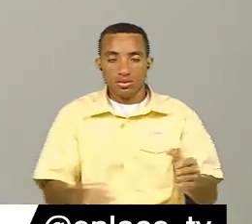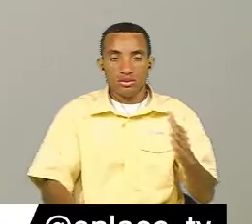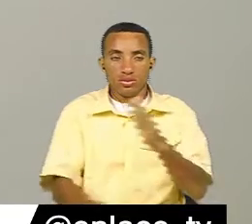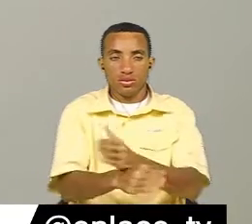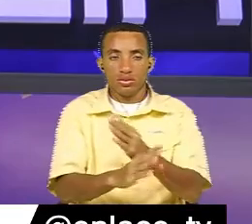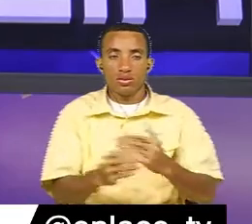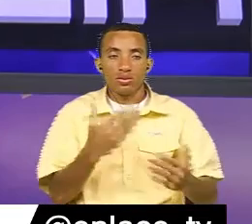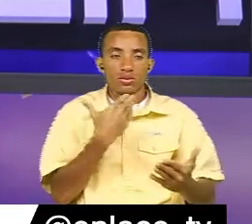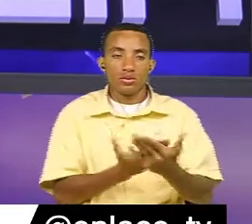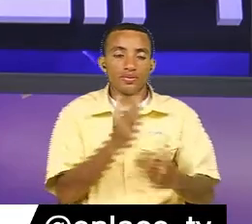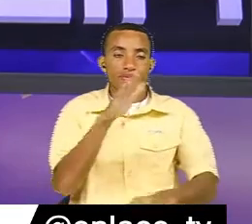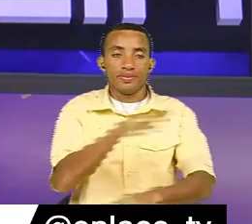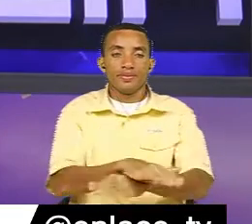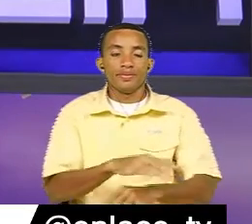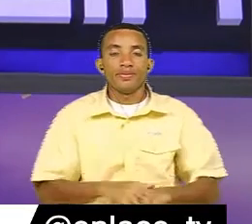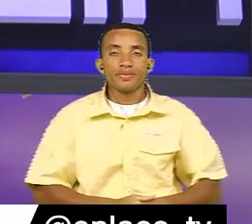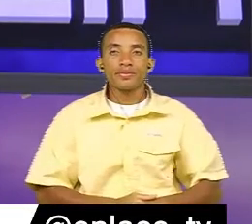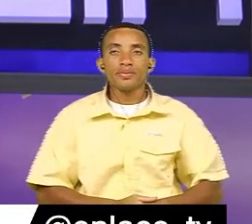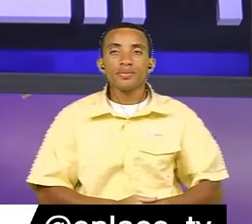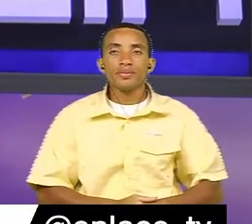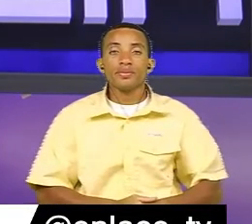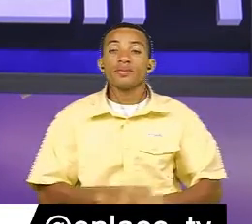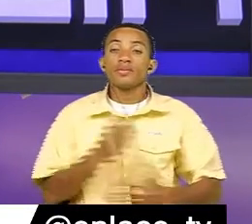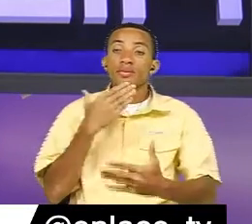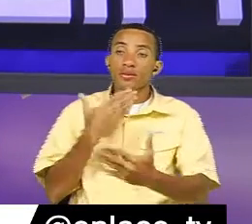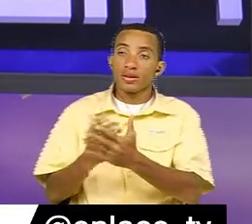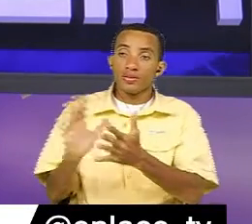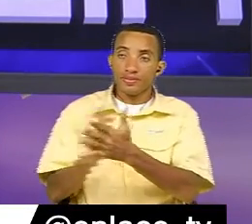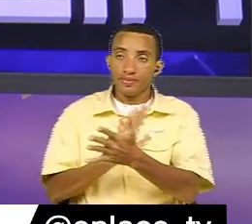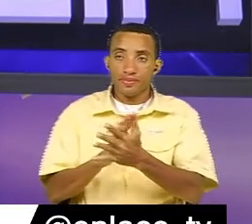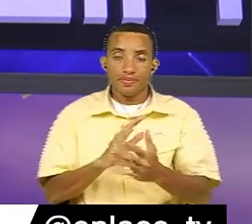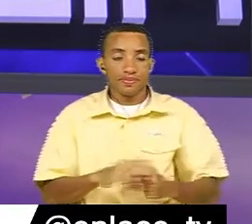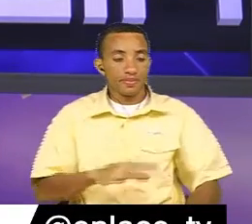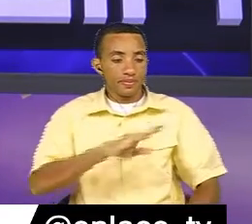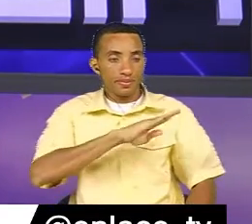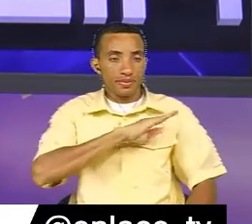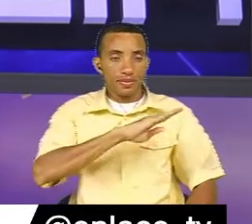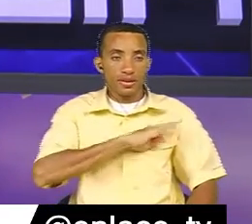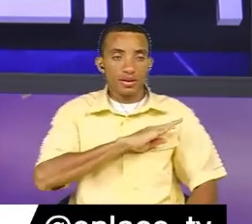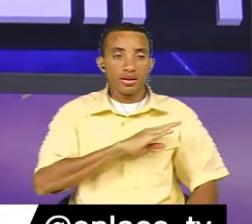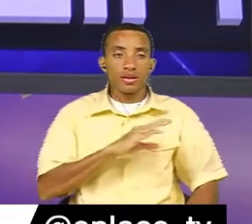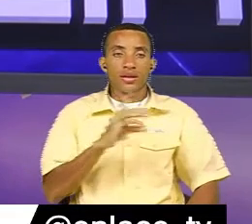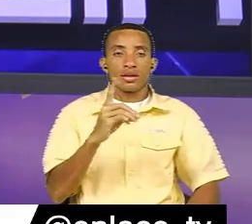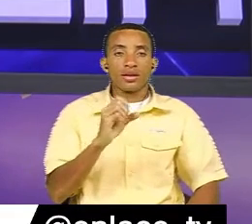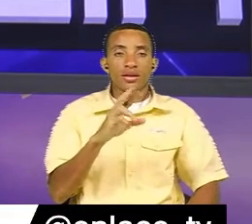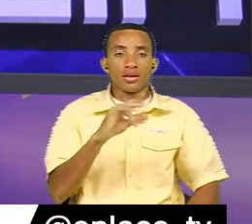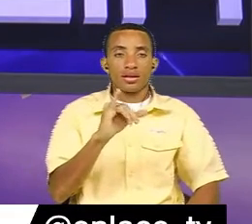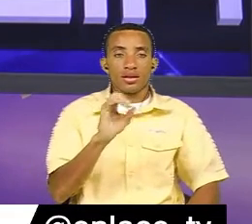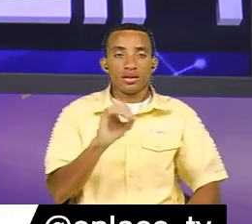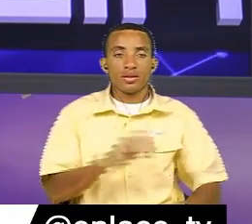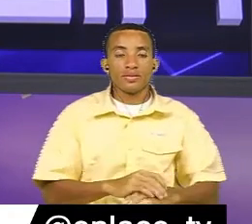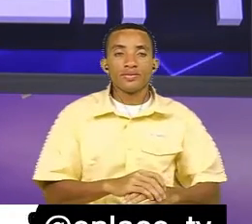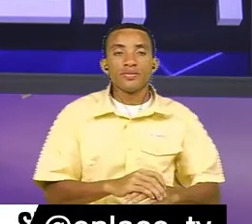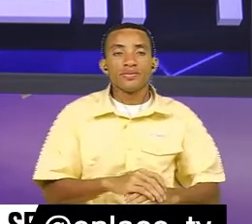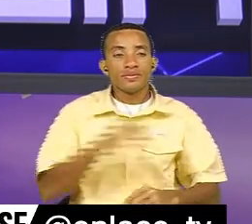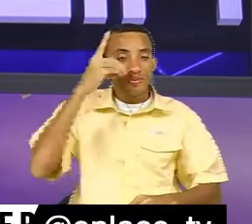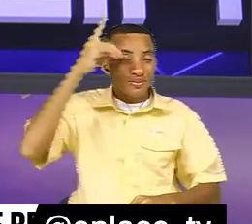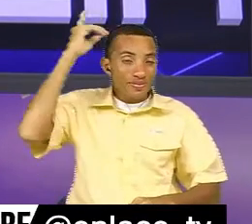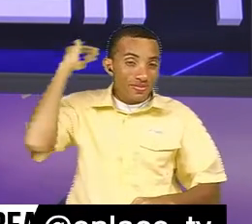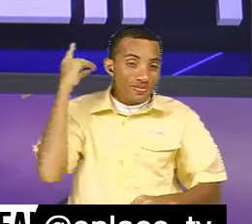tardes. Pedro, gracias por la información. Y el alcalde Darío Echeverry Serrano le respondió a las víctimas de Barranca Bermeja, quienes en